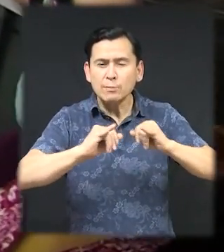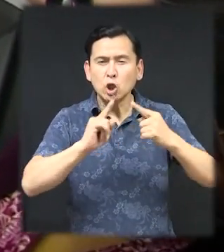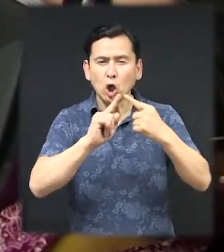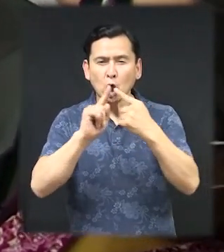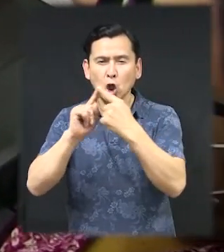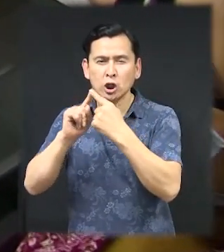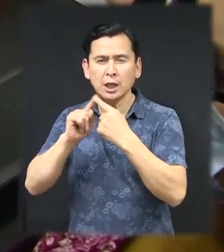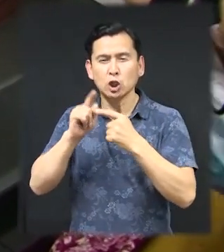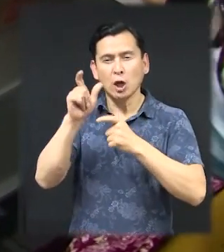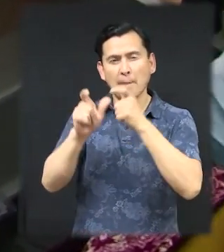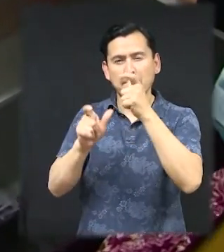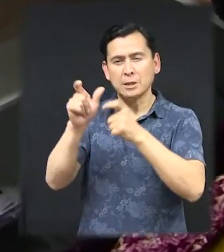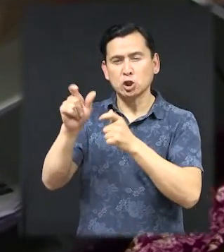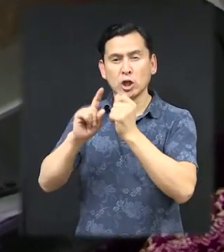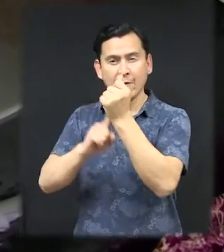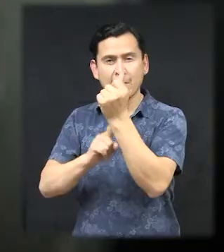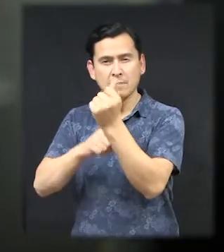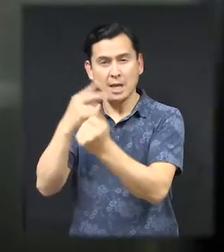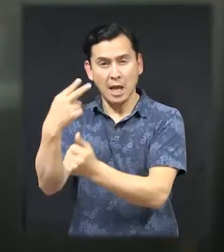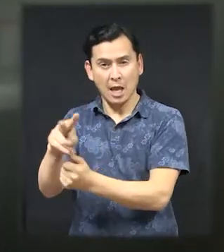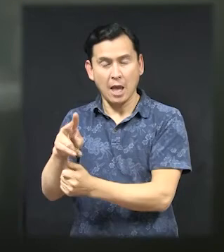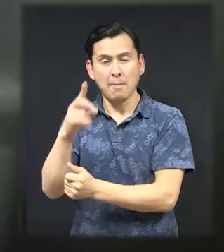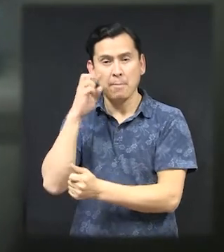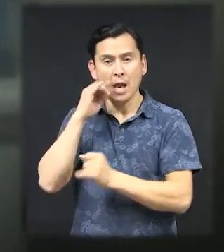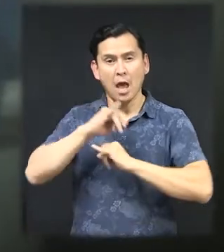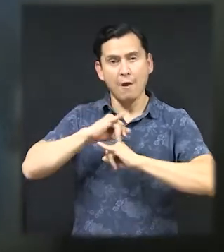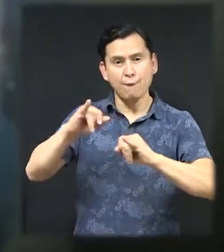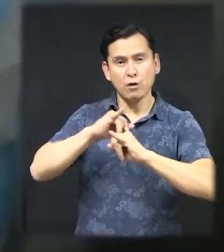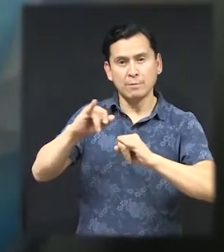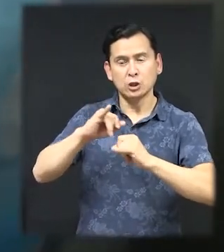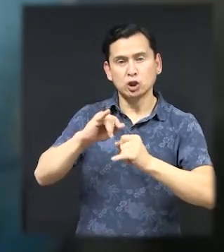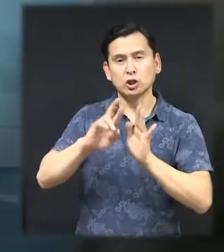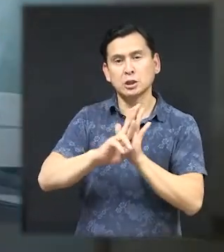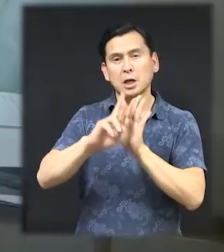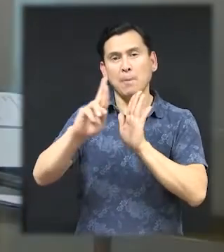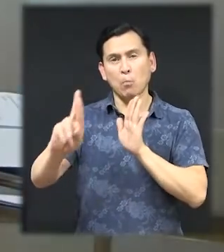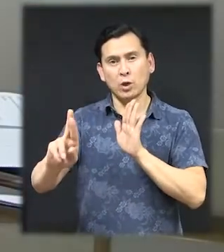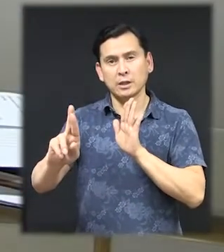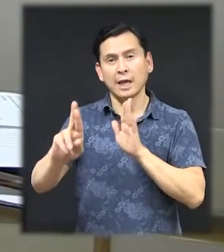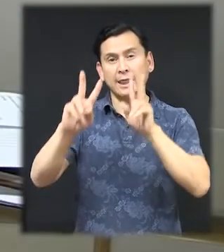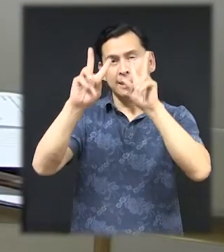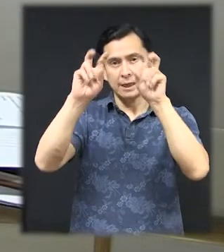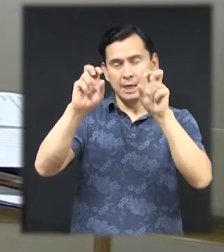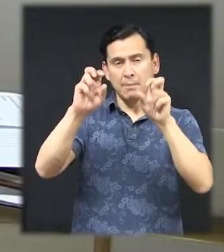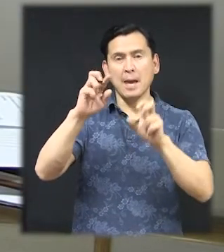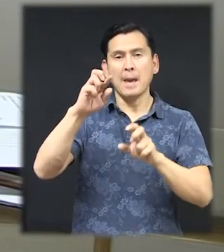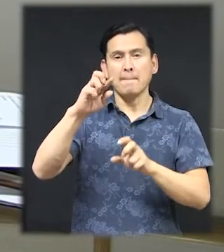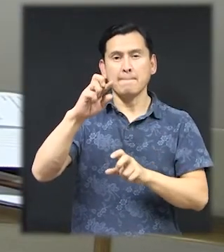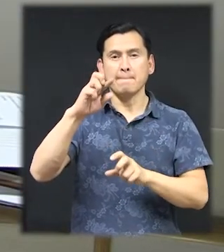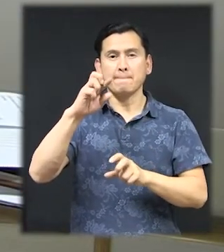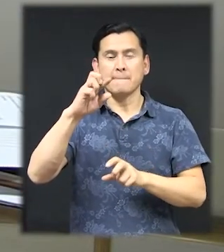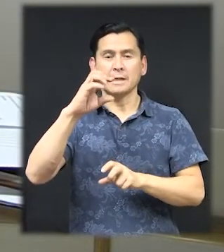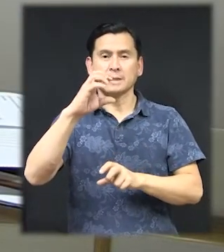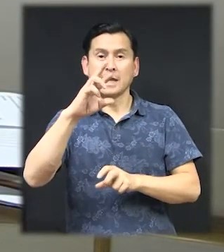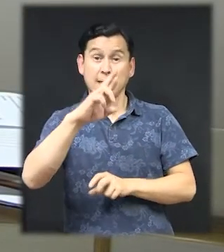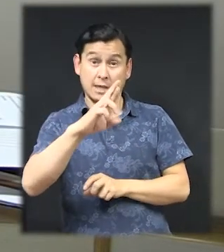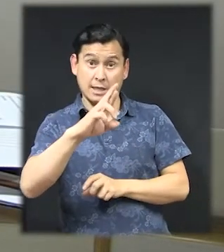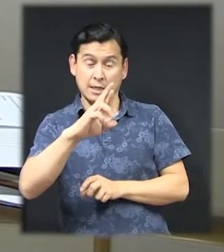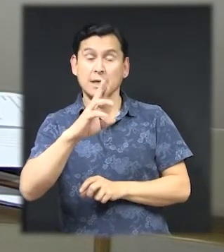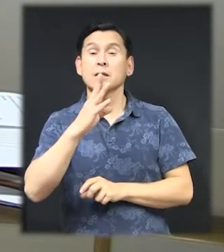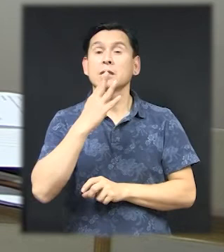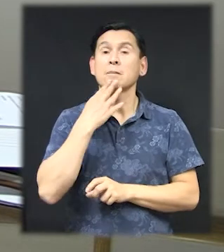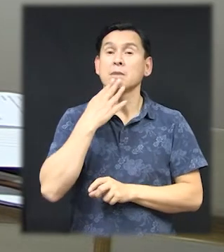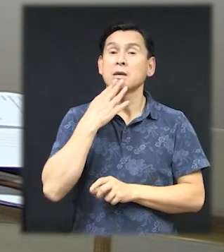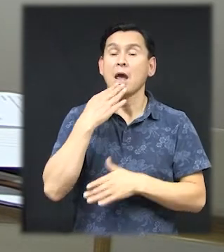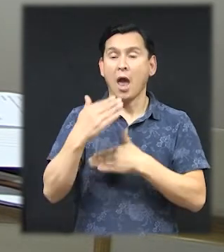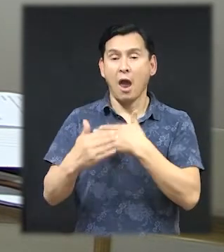la determinación de virus hanta y también de lo que es virus sincicial, que son las